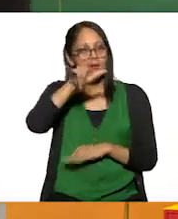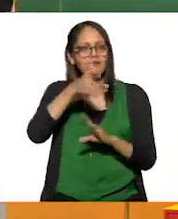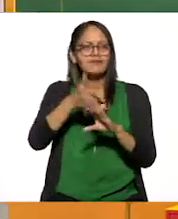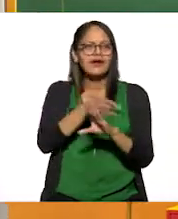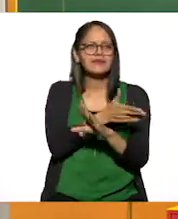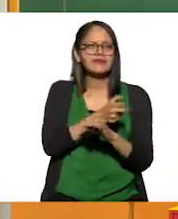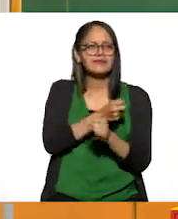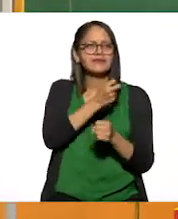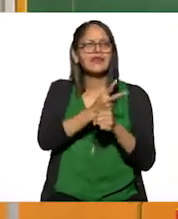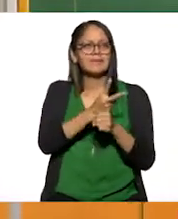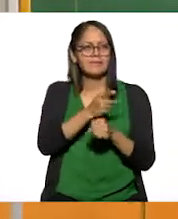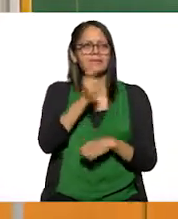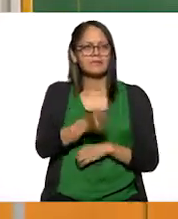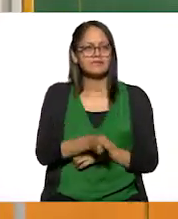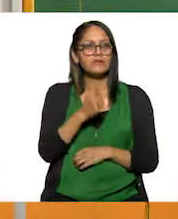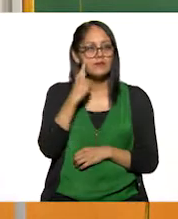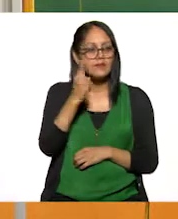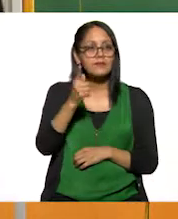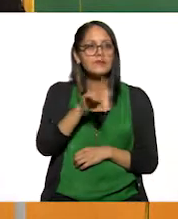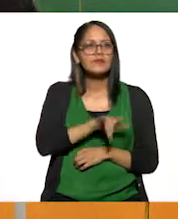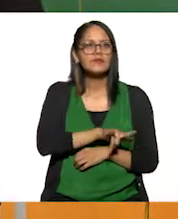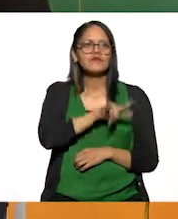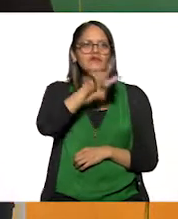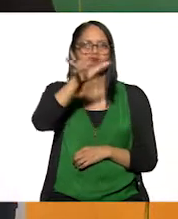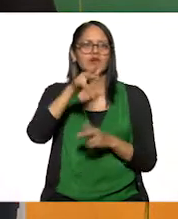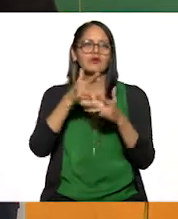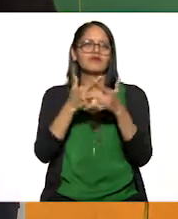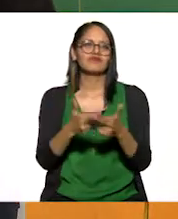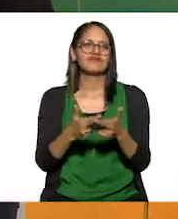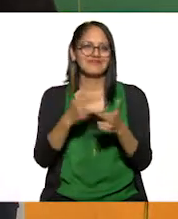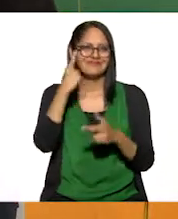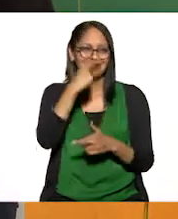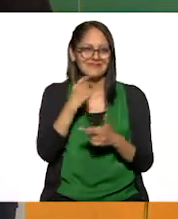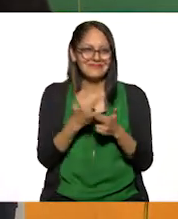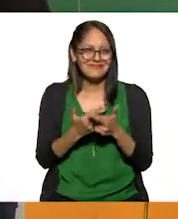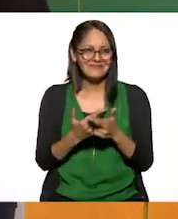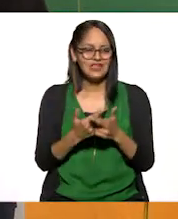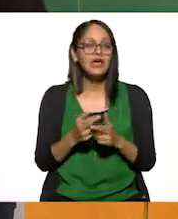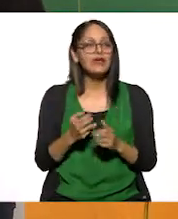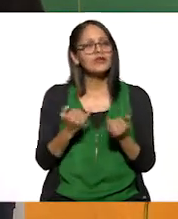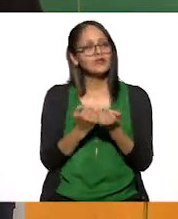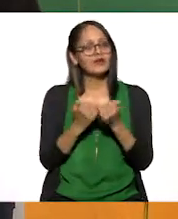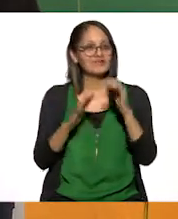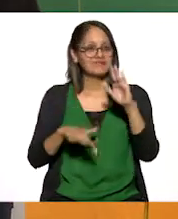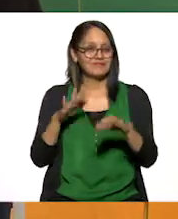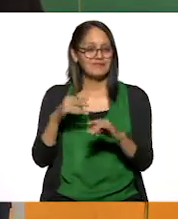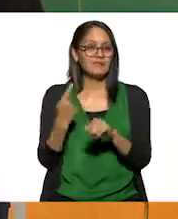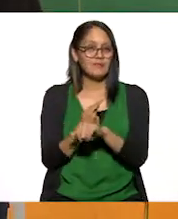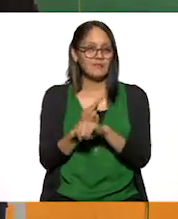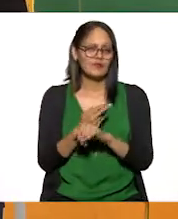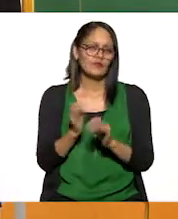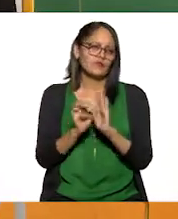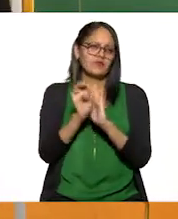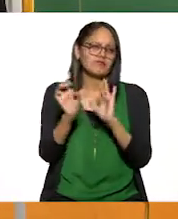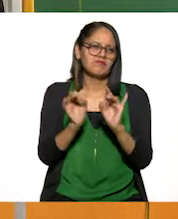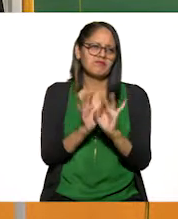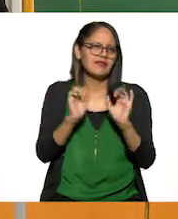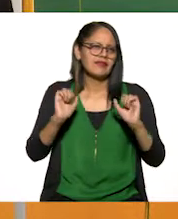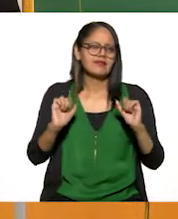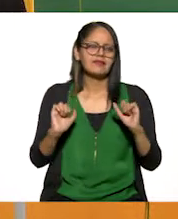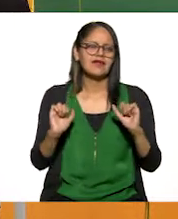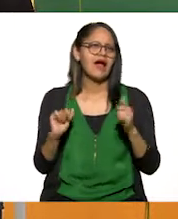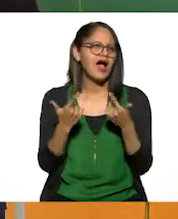más temprano, lo que implicaba que ella iba a tener mucho tiempo de sobra. Y ya ven que en ocasiones no llega a pasar que se atraviesa algo